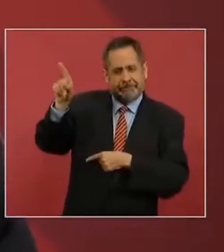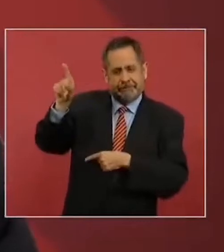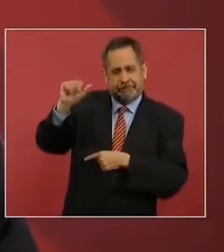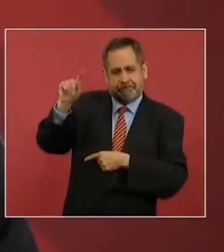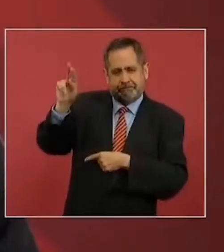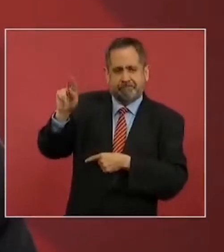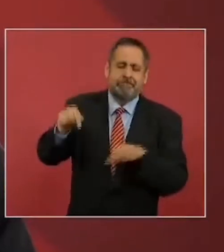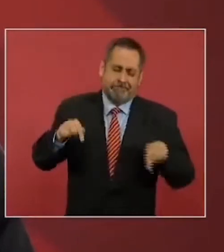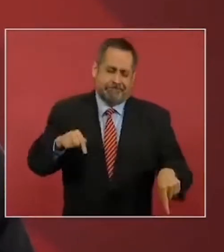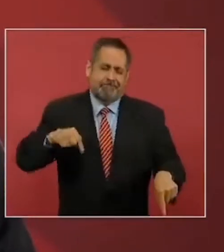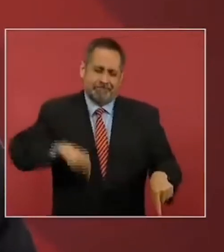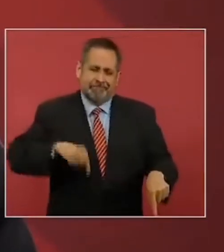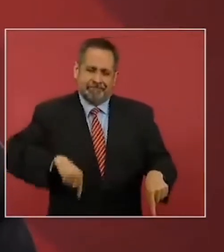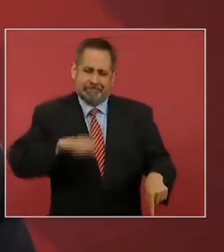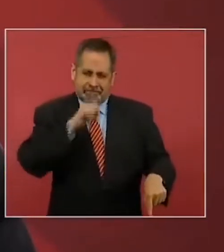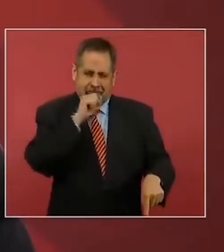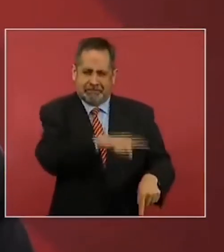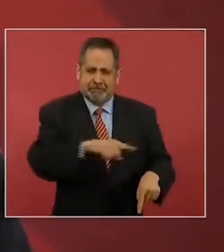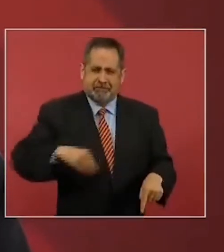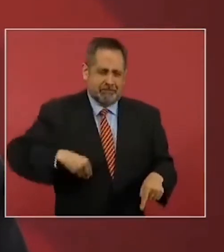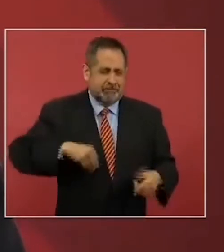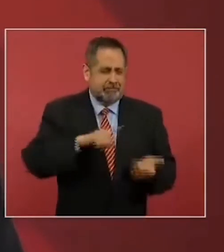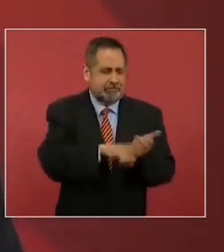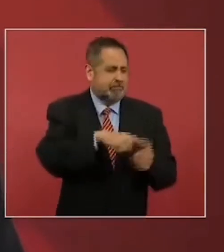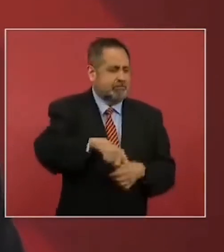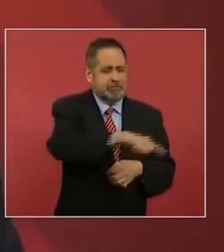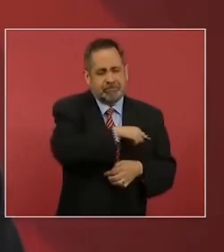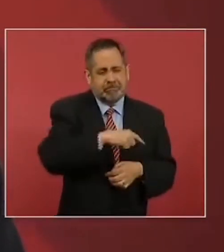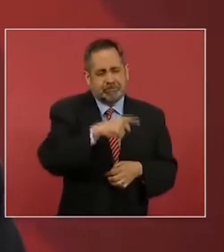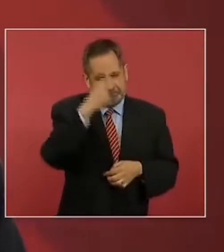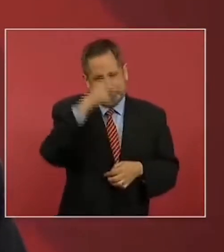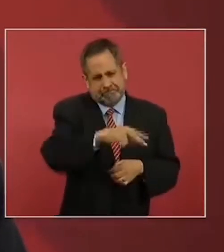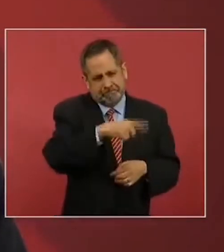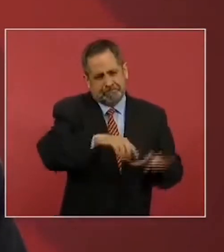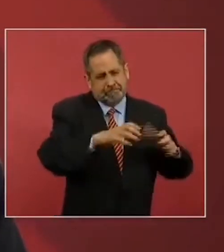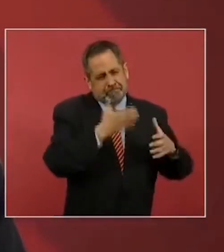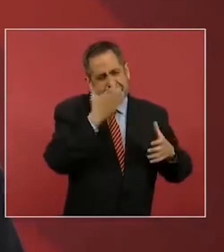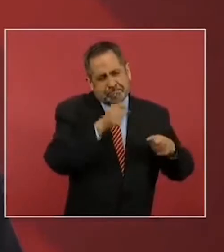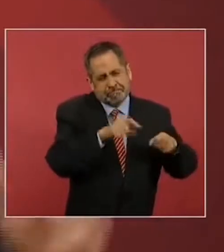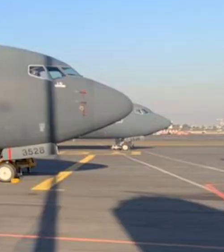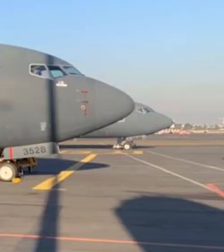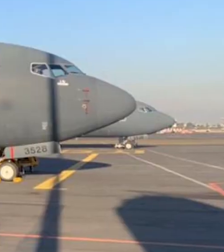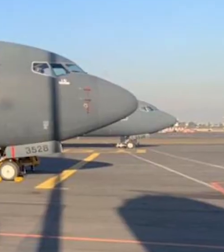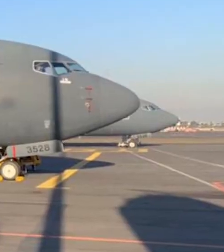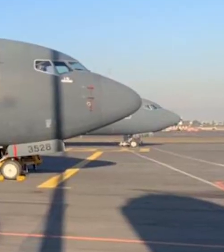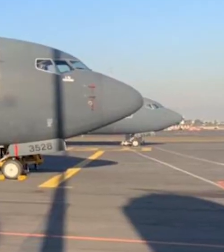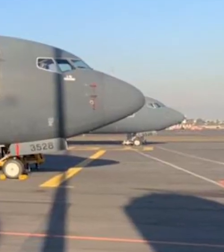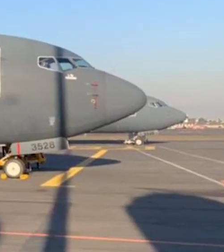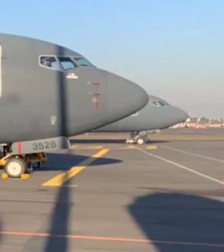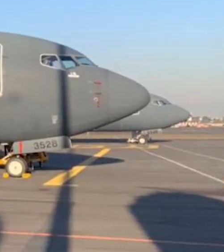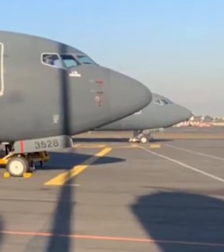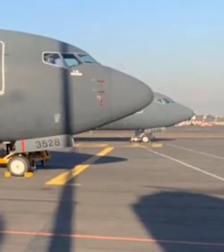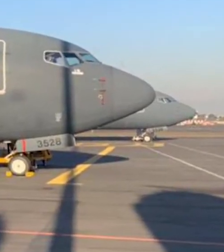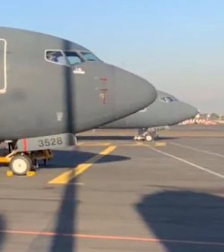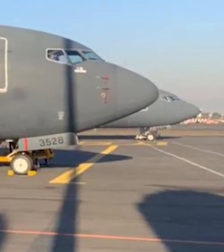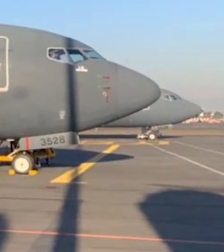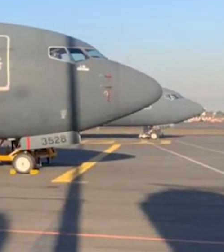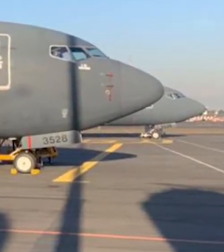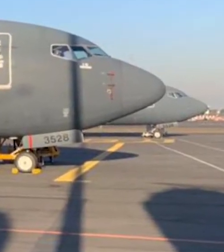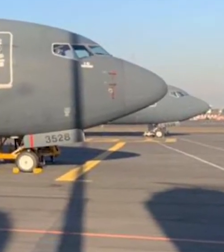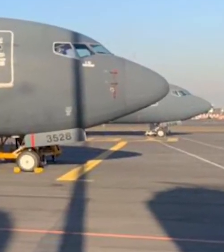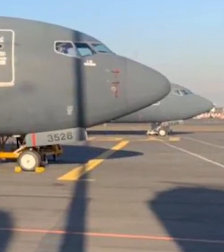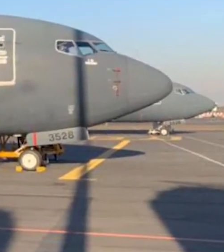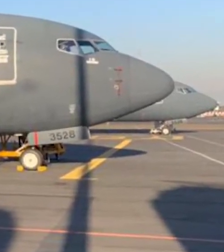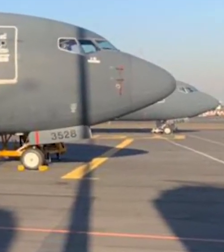el presidente andrés manuel lópez obrador informó que las próximas horas saldrá rumbo a ucrania un segundo avión de la fuerza aérea mexicana para